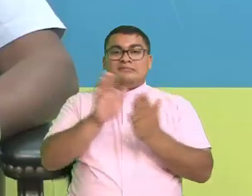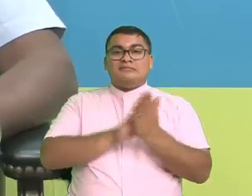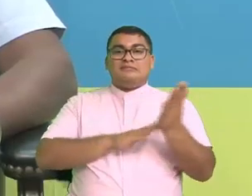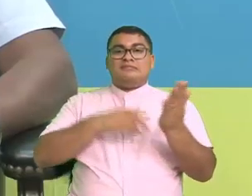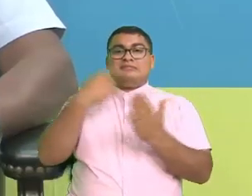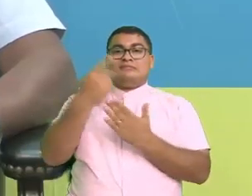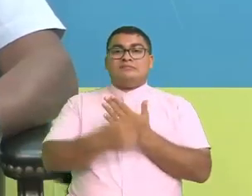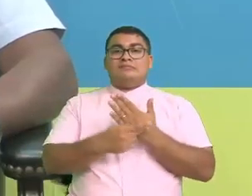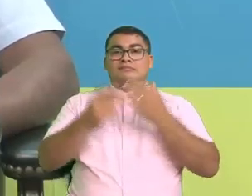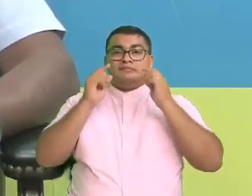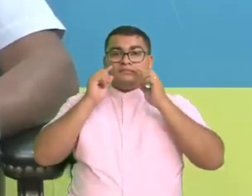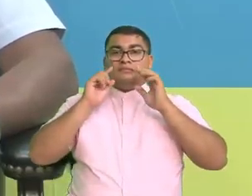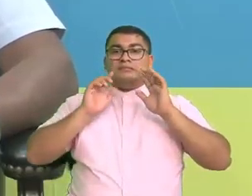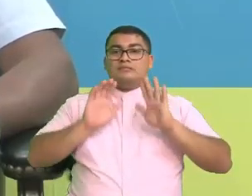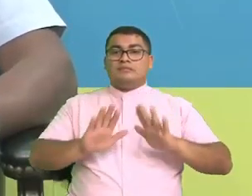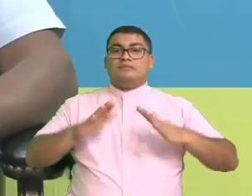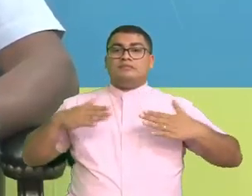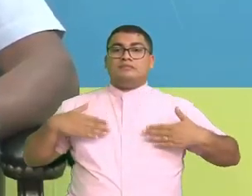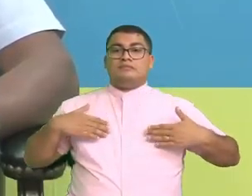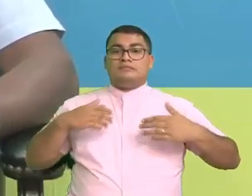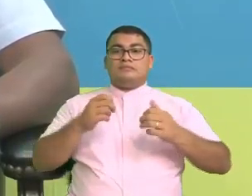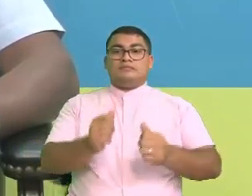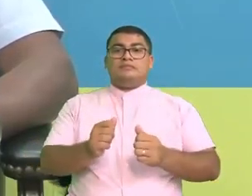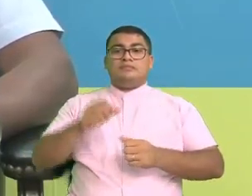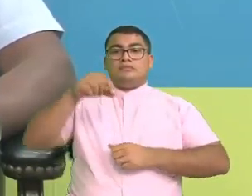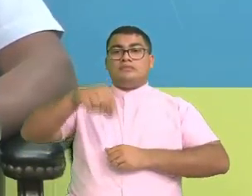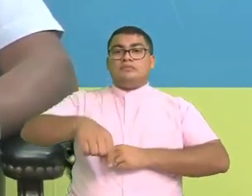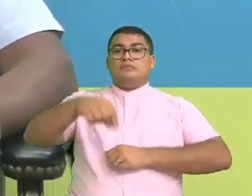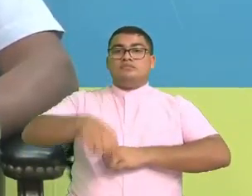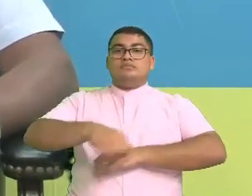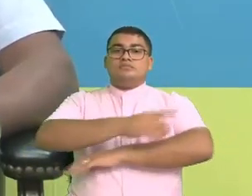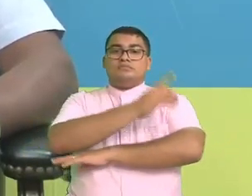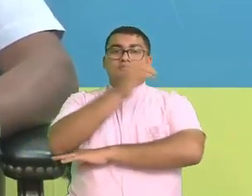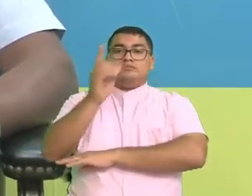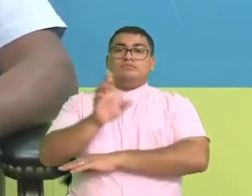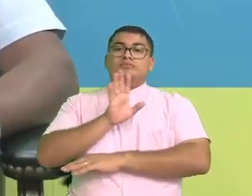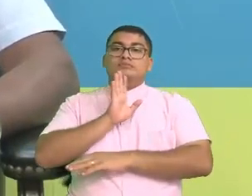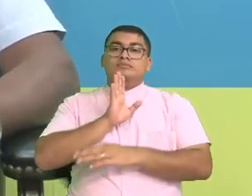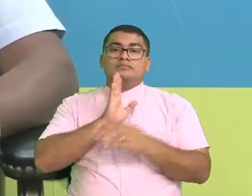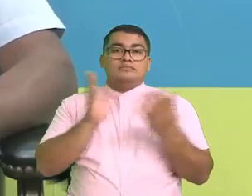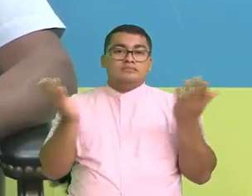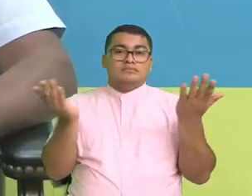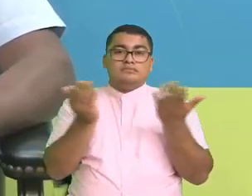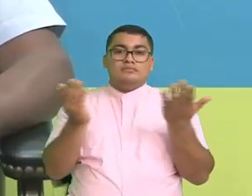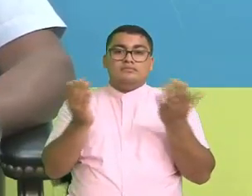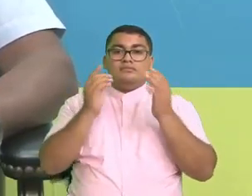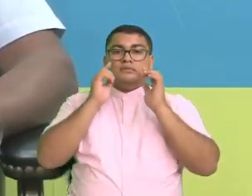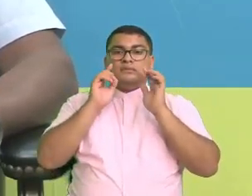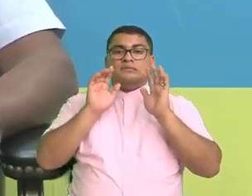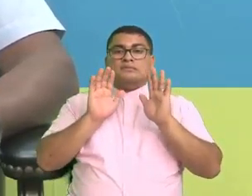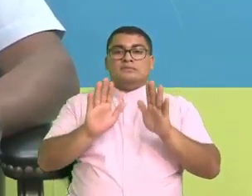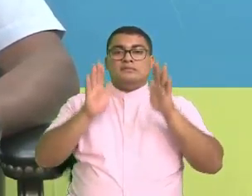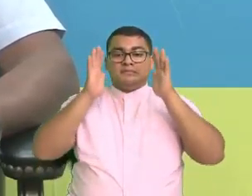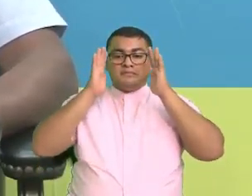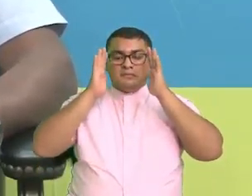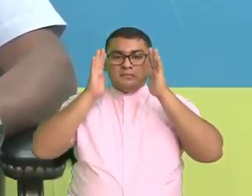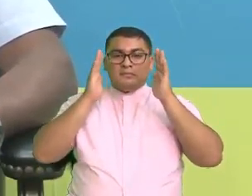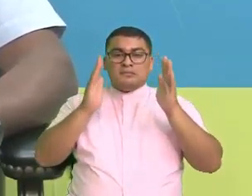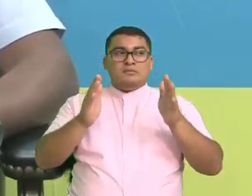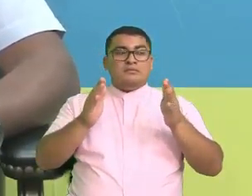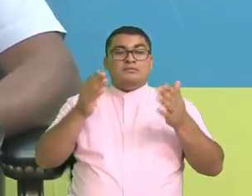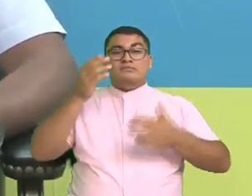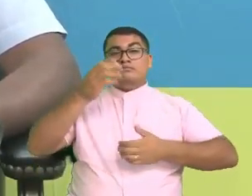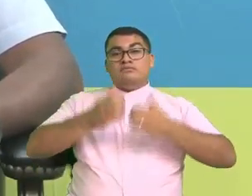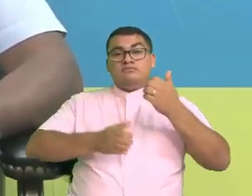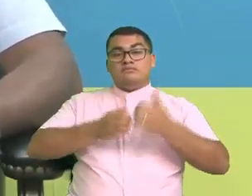programa Prevenir es Salud. Y el día de hoy vamos a estar hablando sobre cómo prevenir y atender la sinusitis